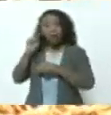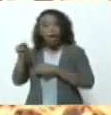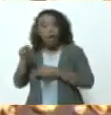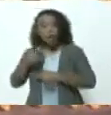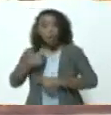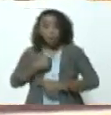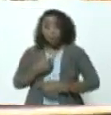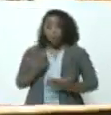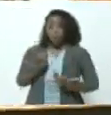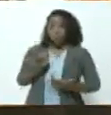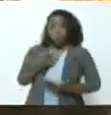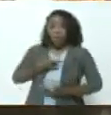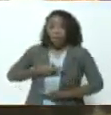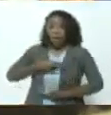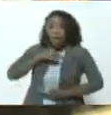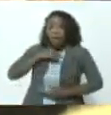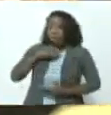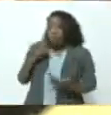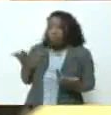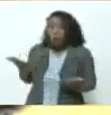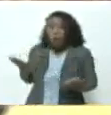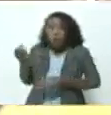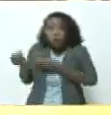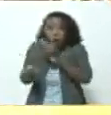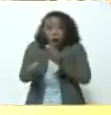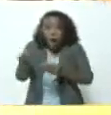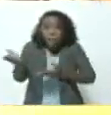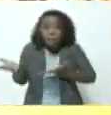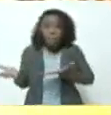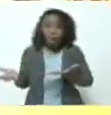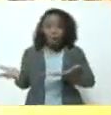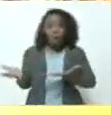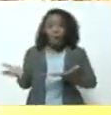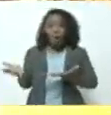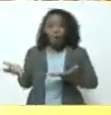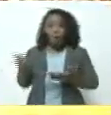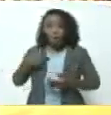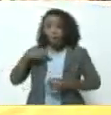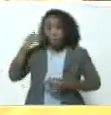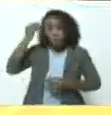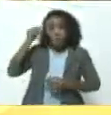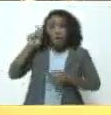sorprendí porque dije, oye, yo creí que eran serios en su cosa.